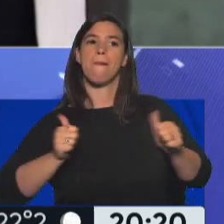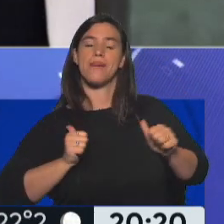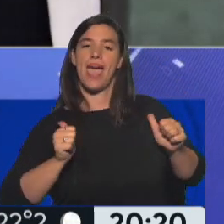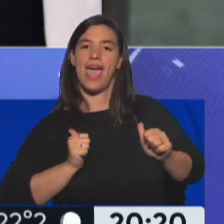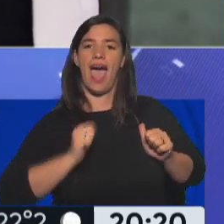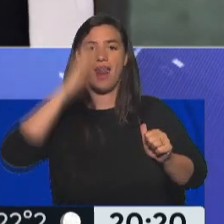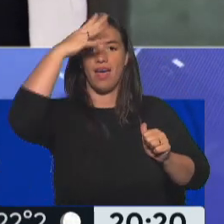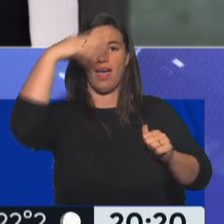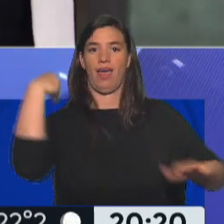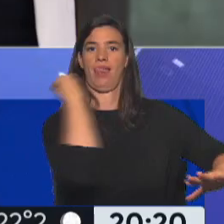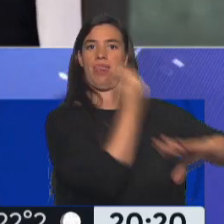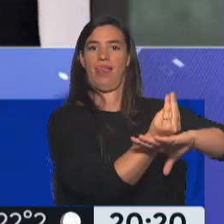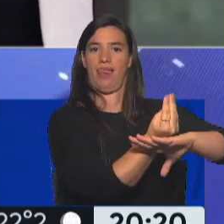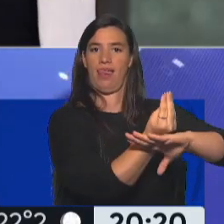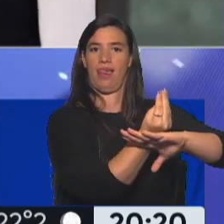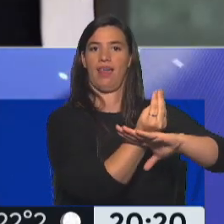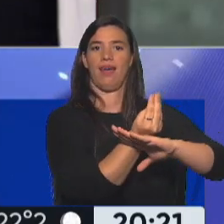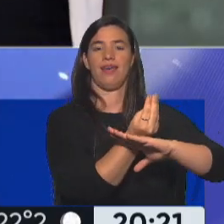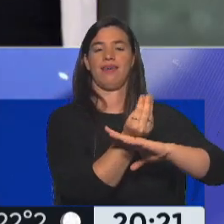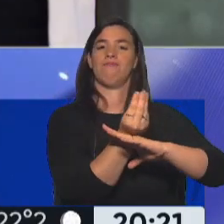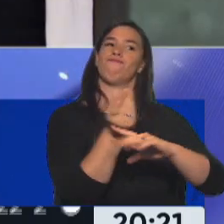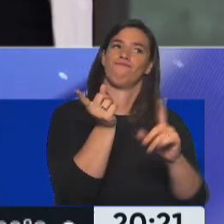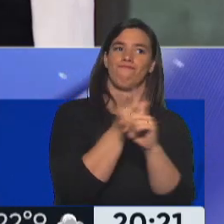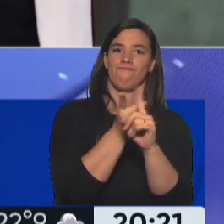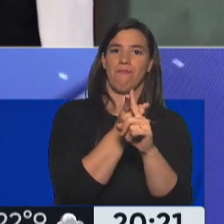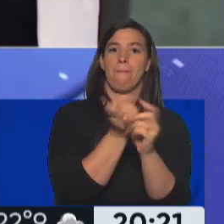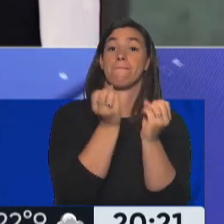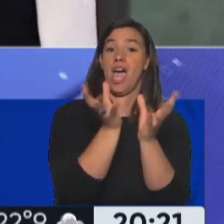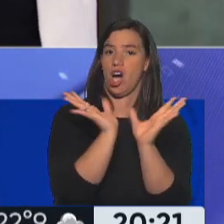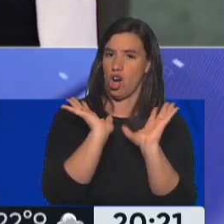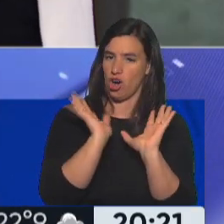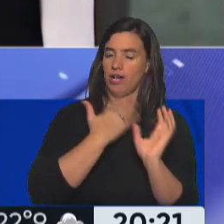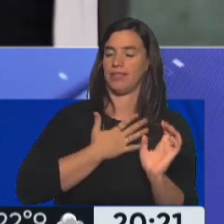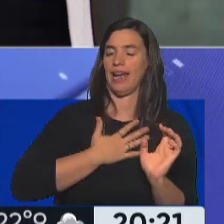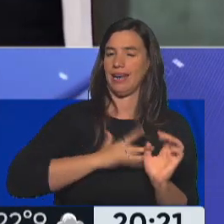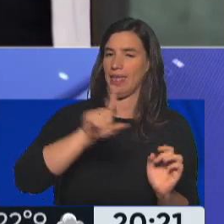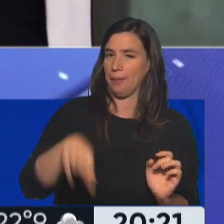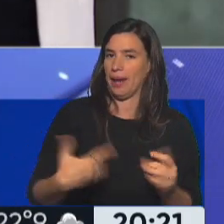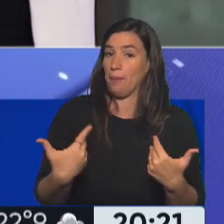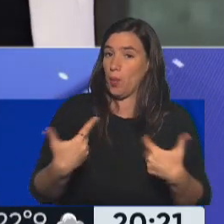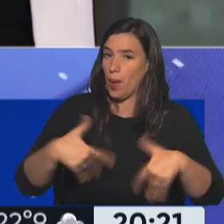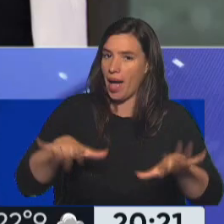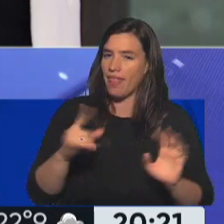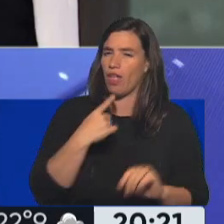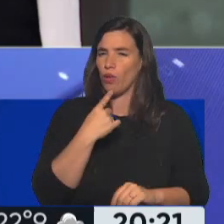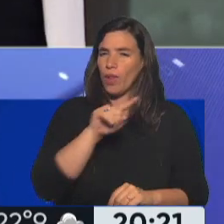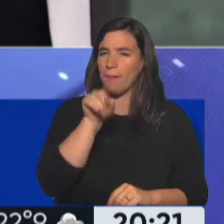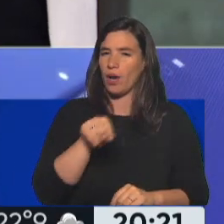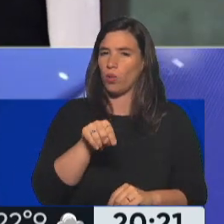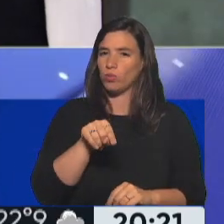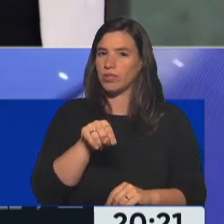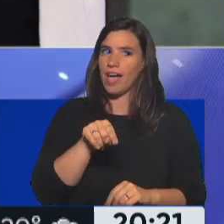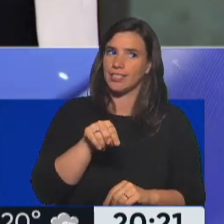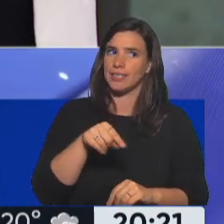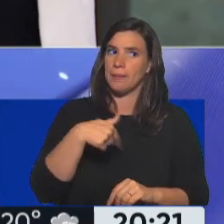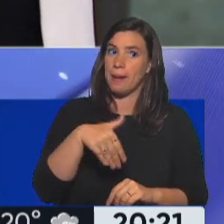a que asuma el mandatario estadounidense para traer sobre todo un poco de tranquilidad ante esta duda y esta pregunta de si podemos estar